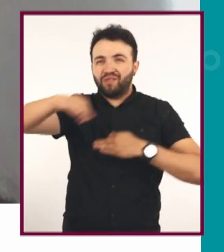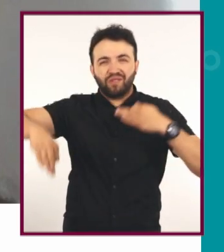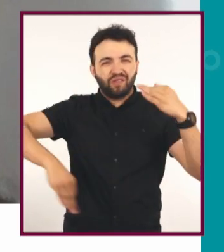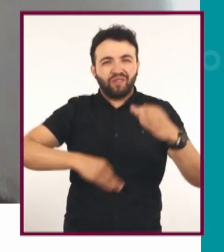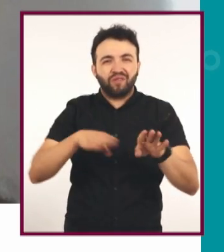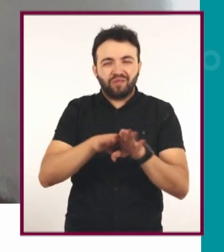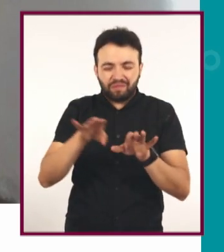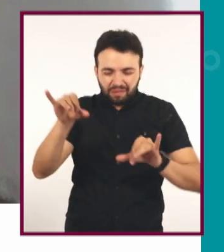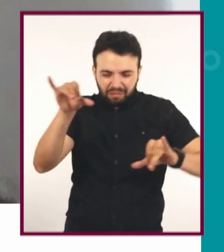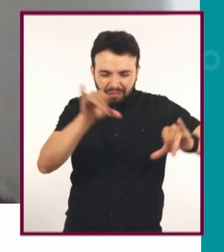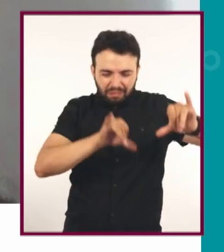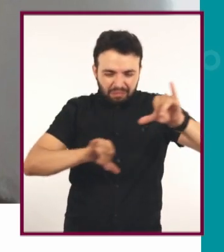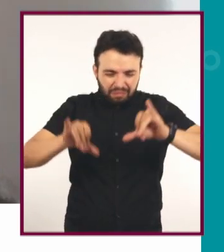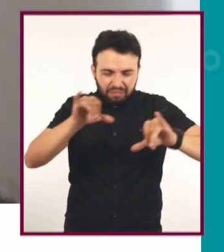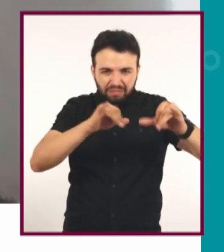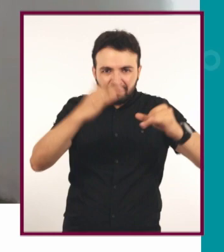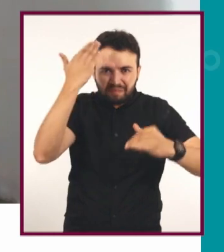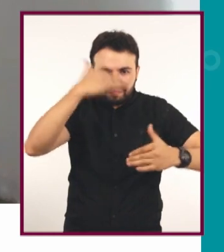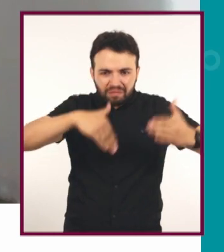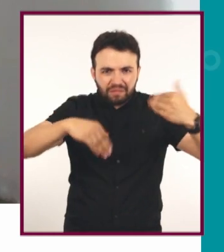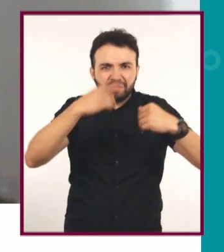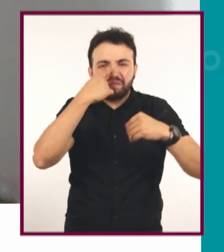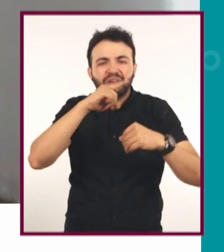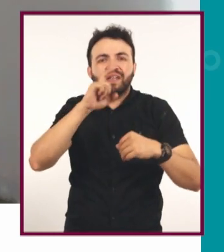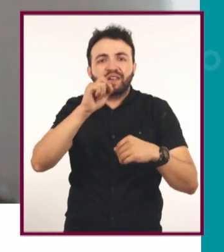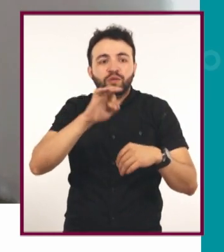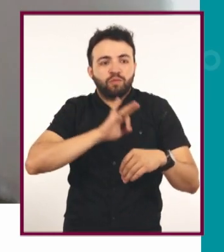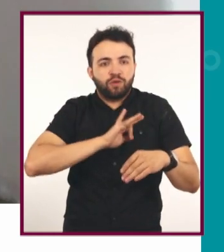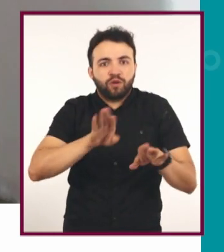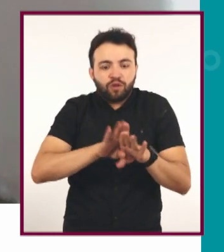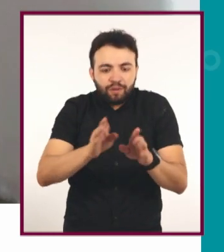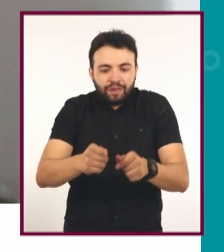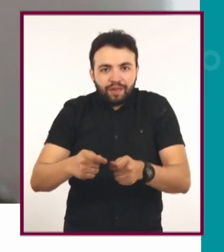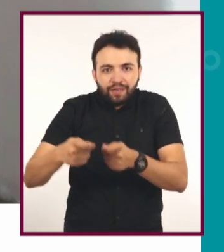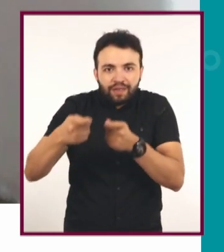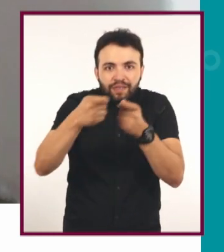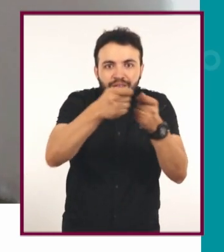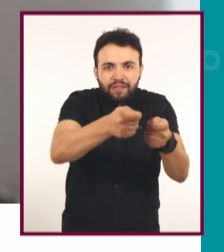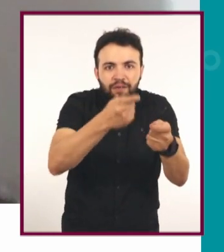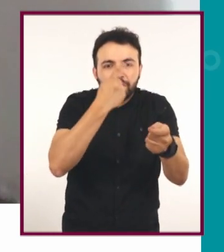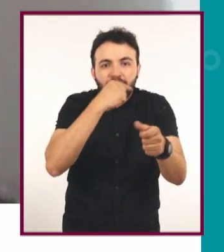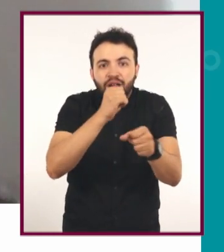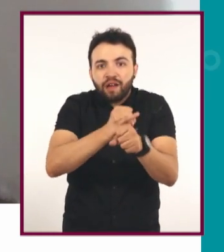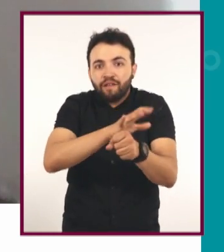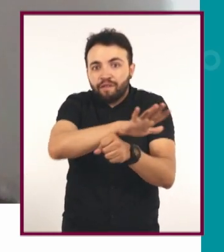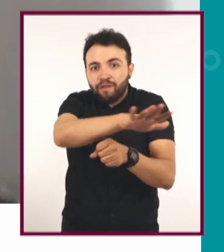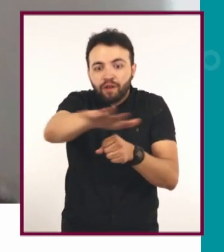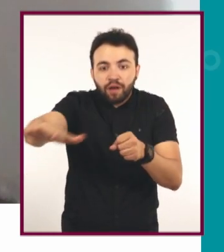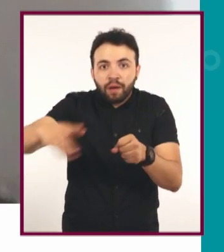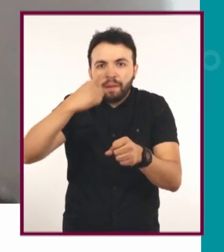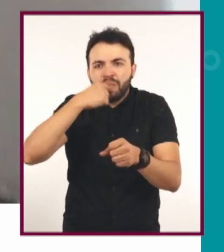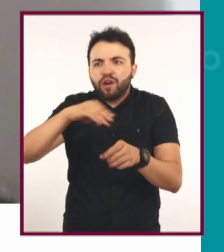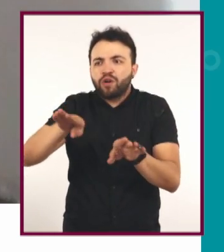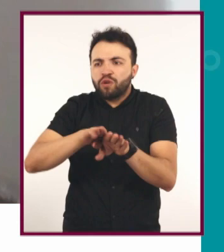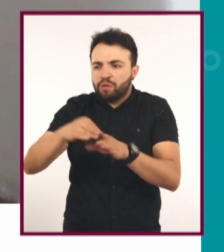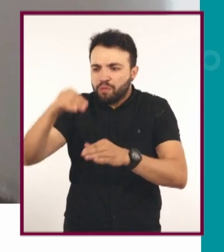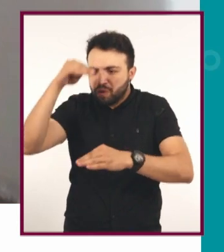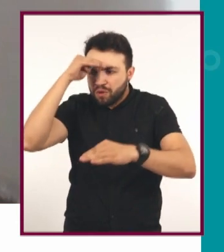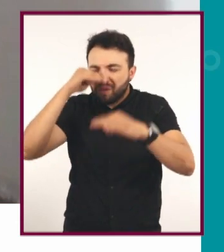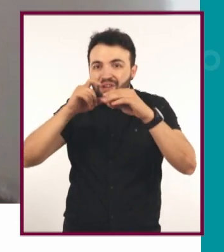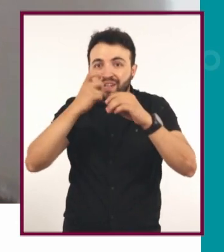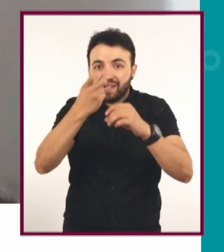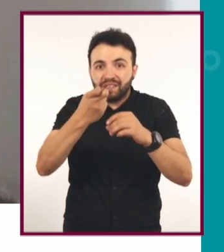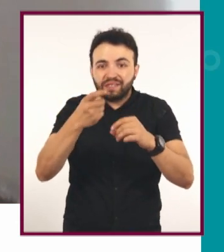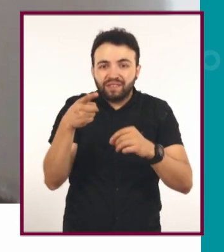¿no? Entonces estamos aplicando todo lo que sabemos en genómica, en evolución, microorganismos, para poder aportar